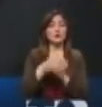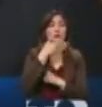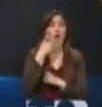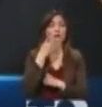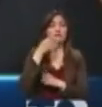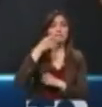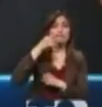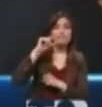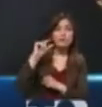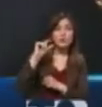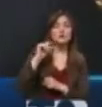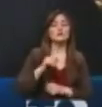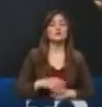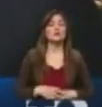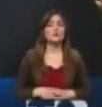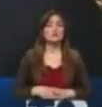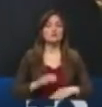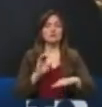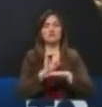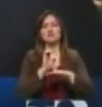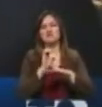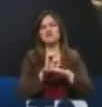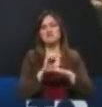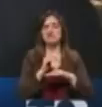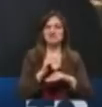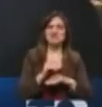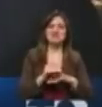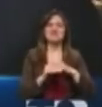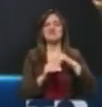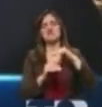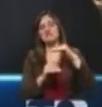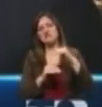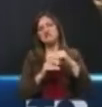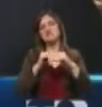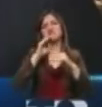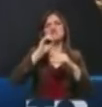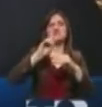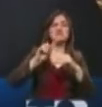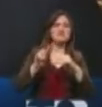un poco. Hemos subido en Ecuador como un